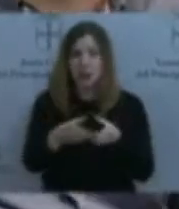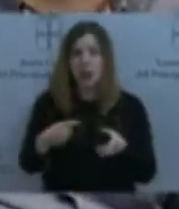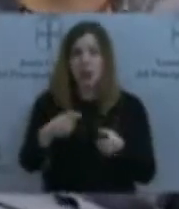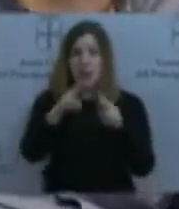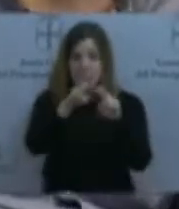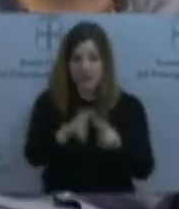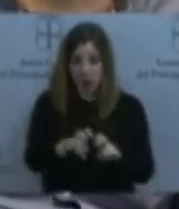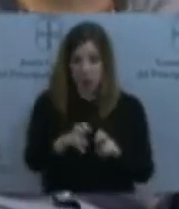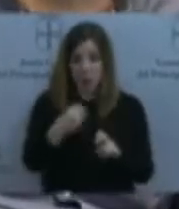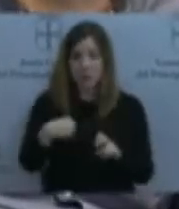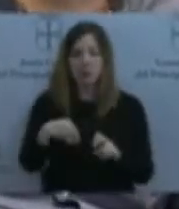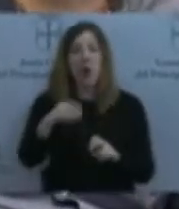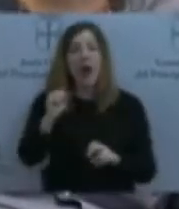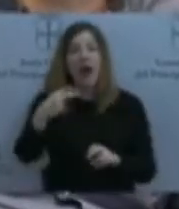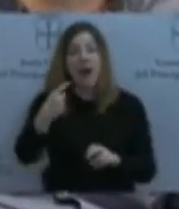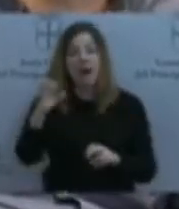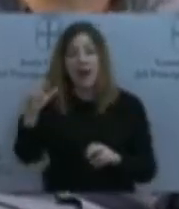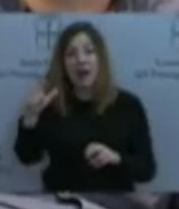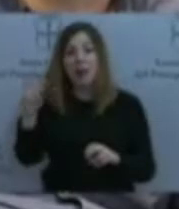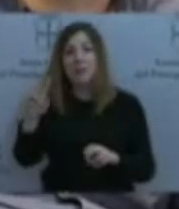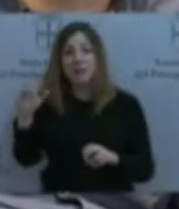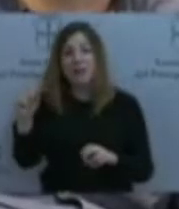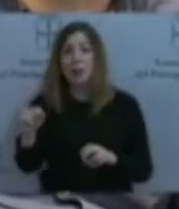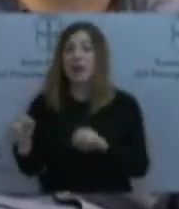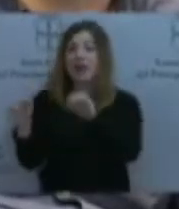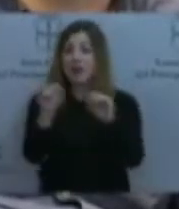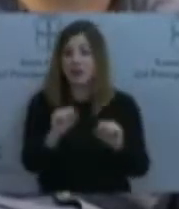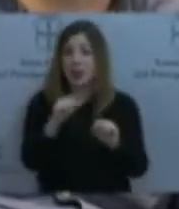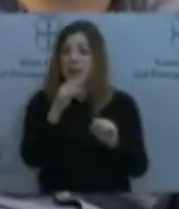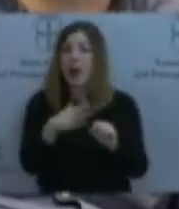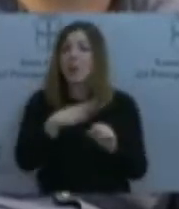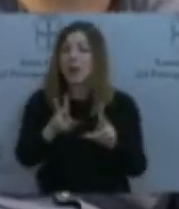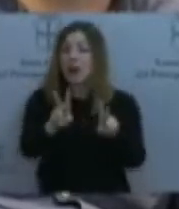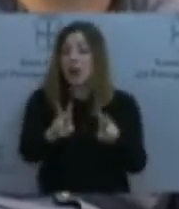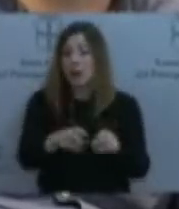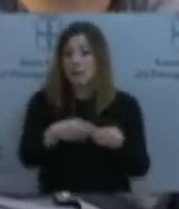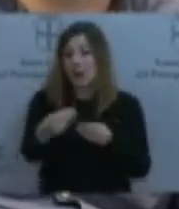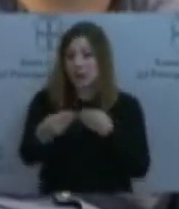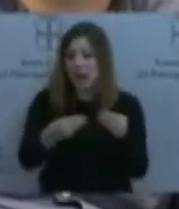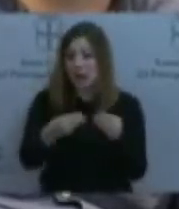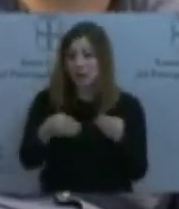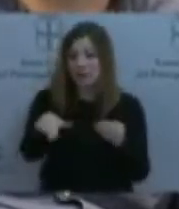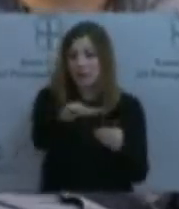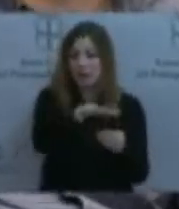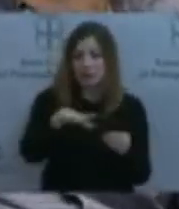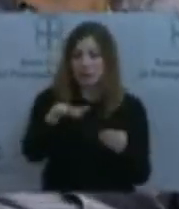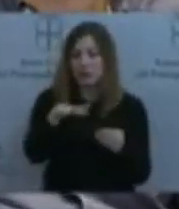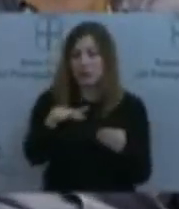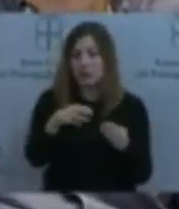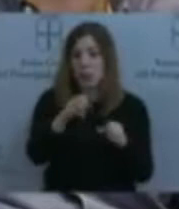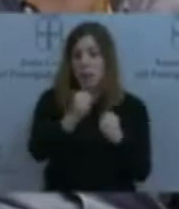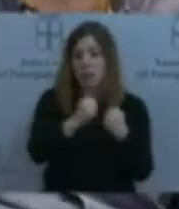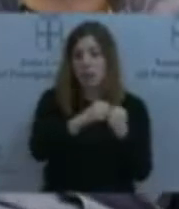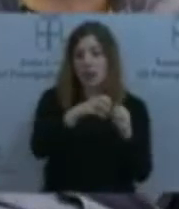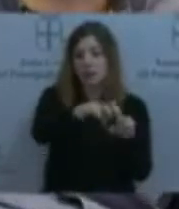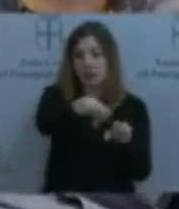la Defensoría para poder acceder a los materiales depositados en el Museo del Chao San Martín, y el propio defensor del